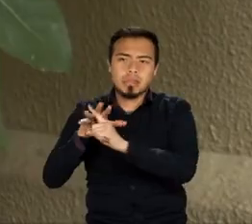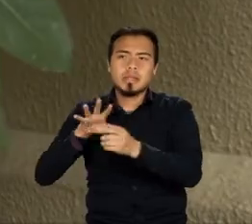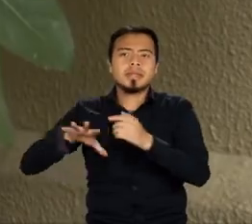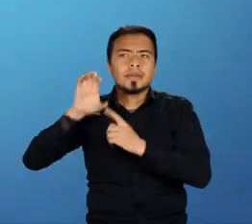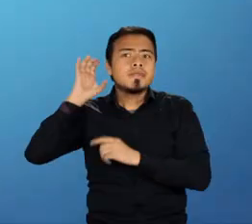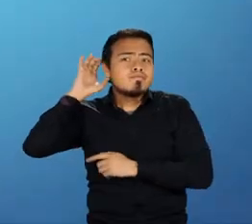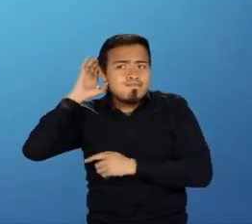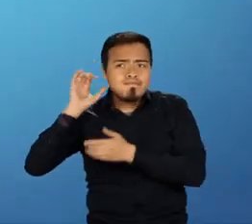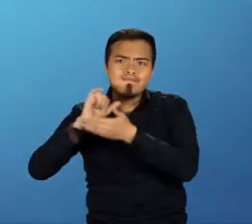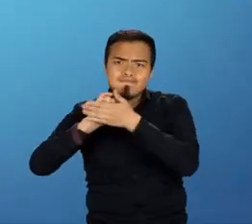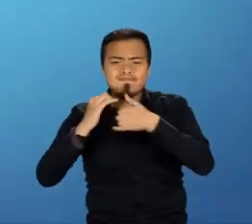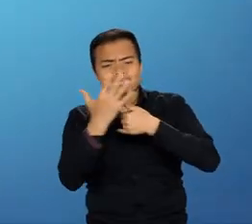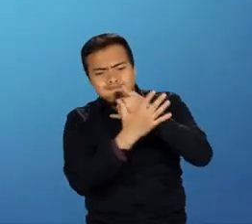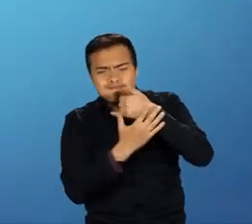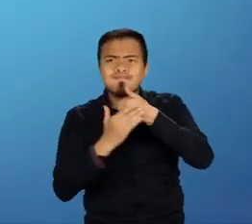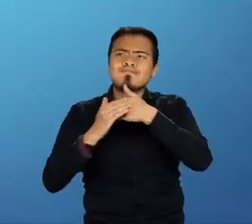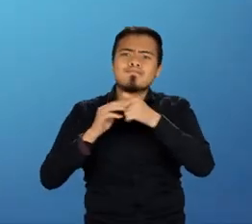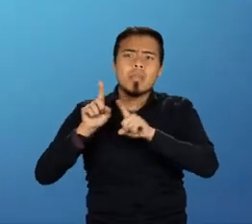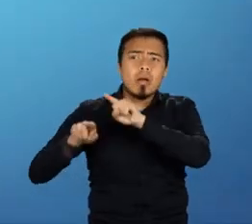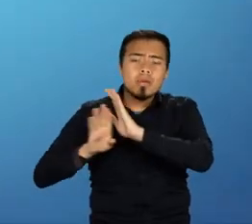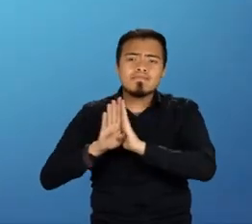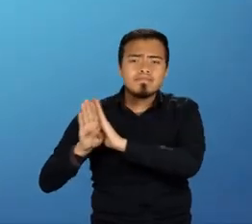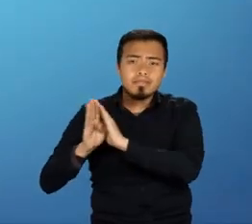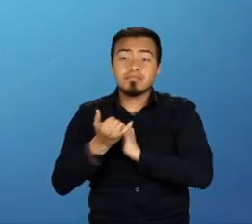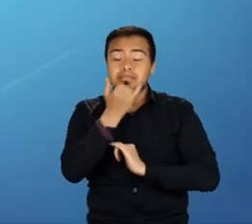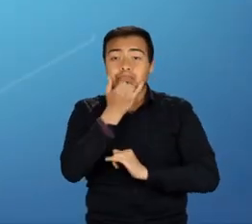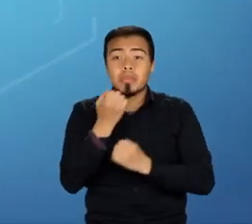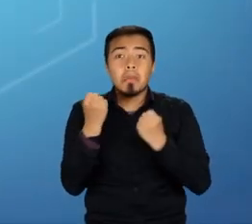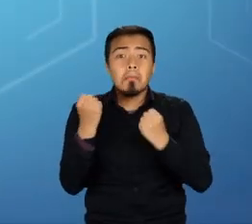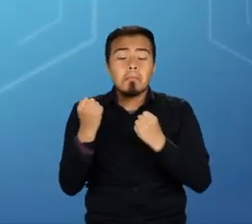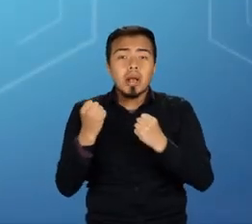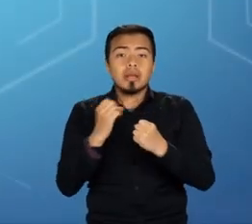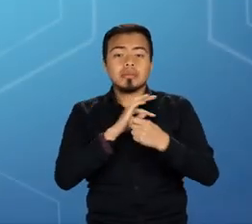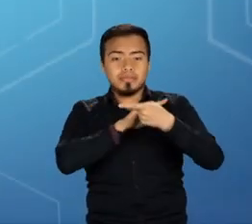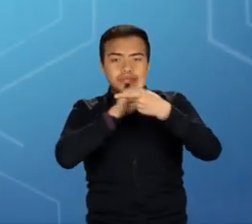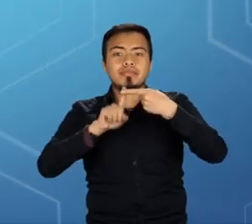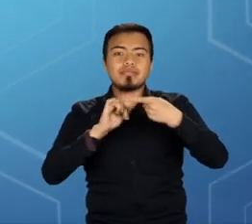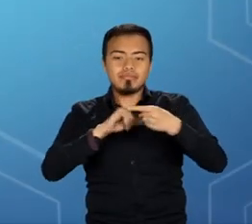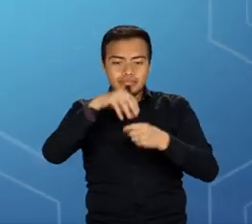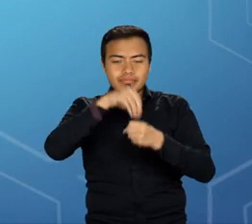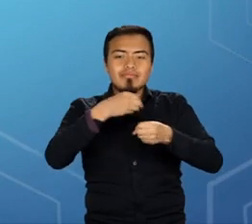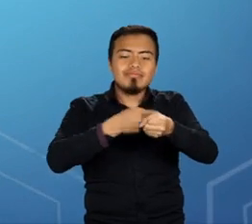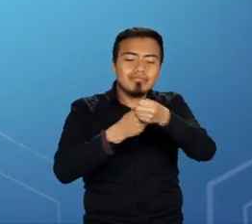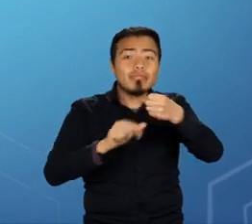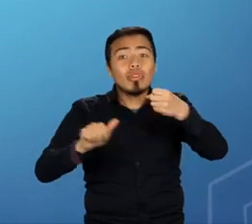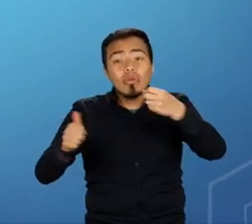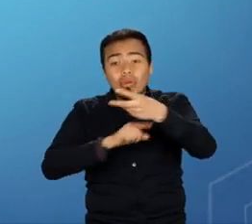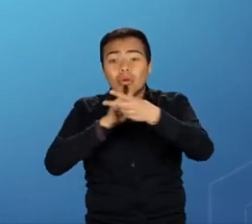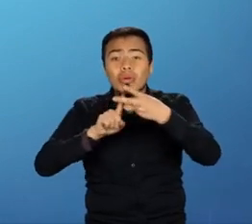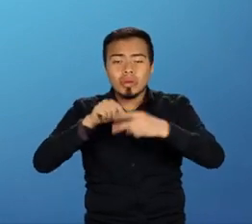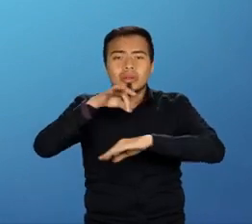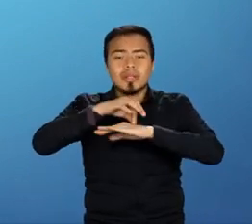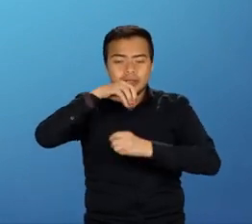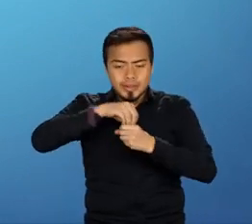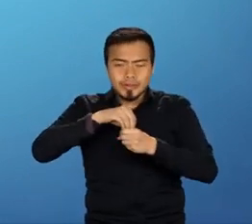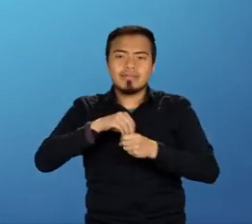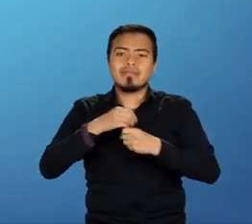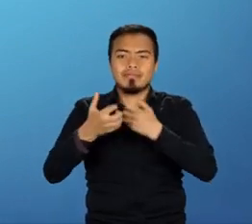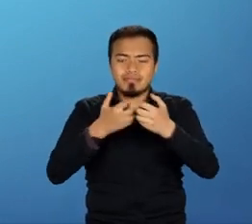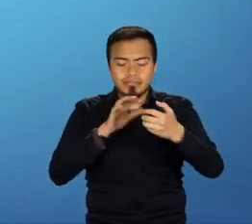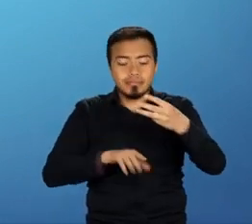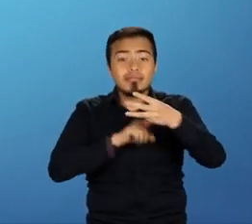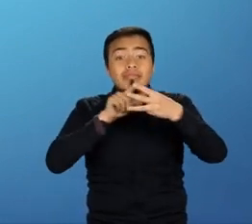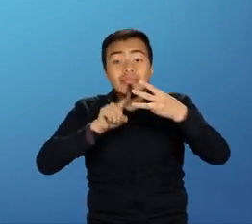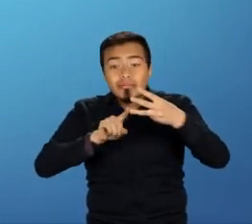vías de desarrollo. El cáncer más común en pediatría son las leucemias. En segundo lugar, los tumores del sistema nervioso central. En tercer